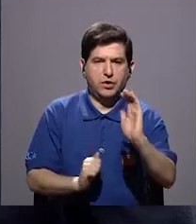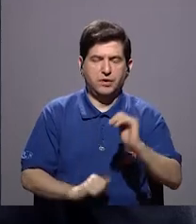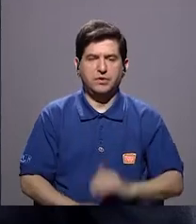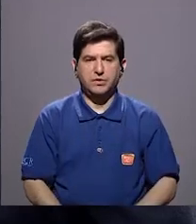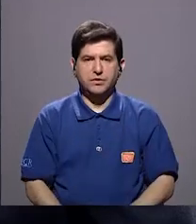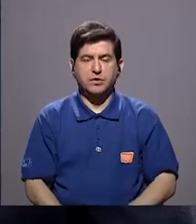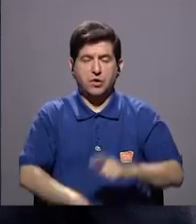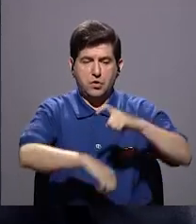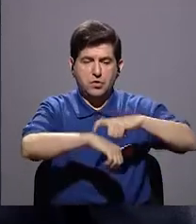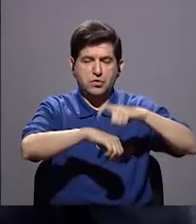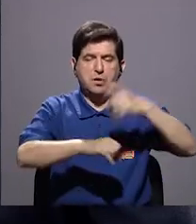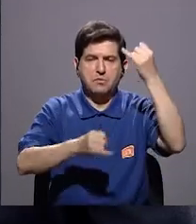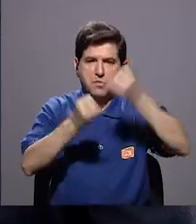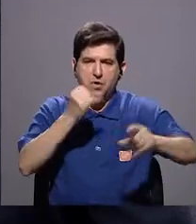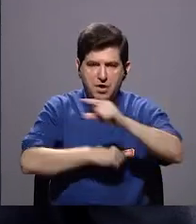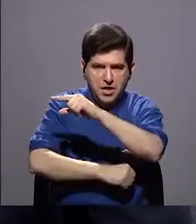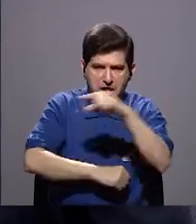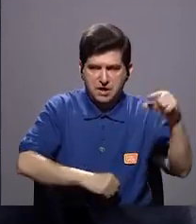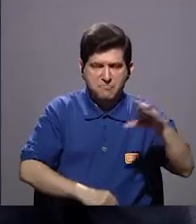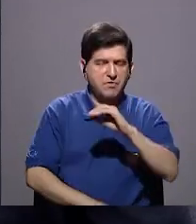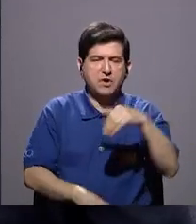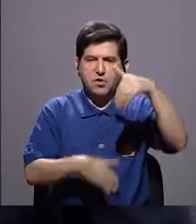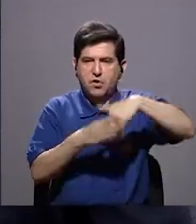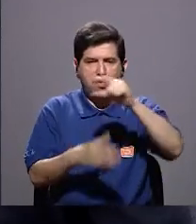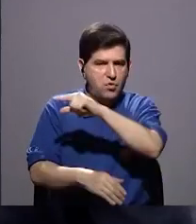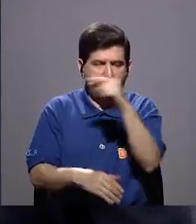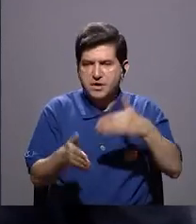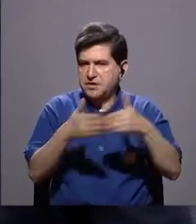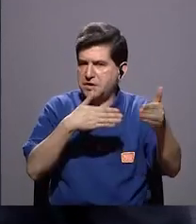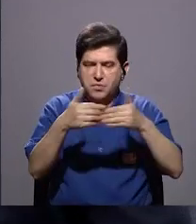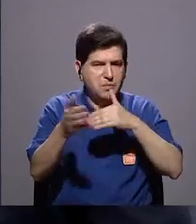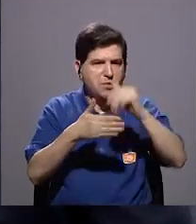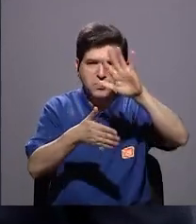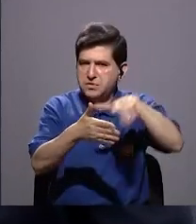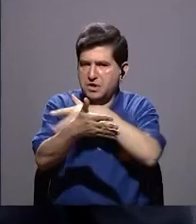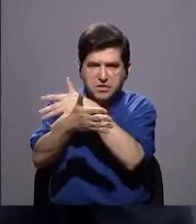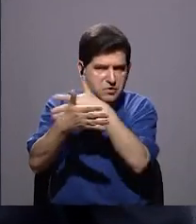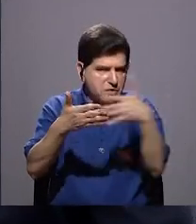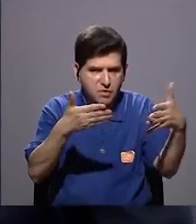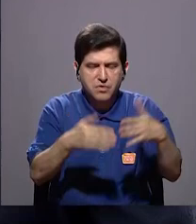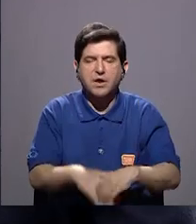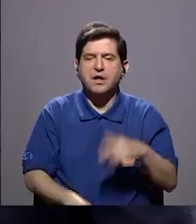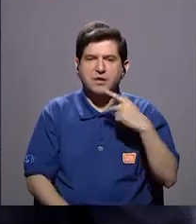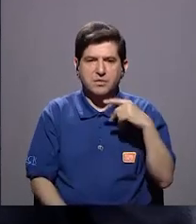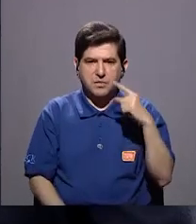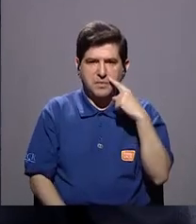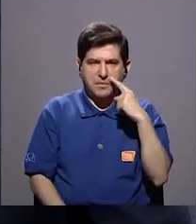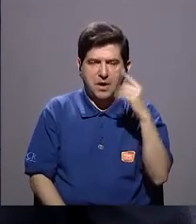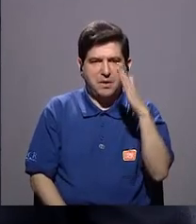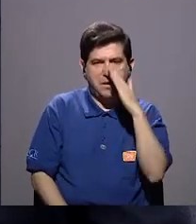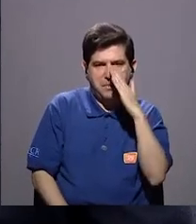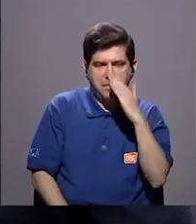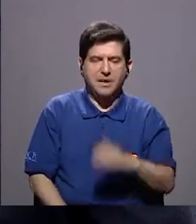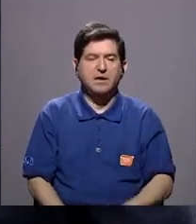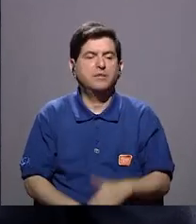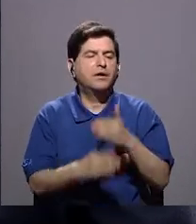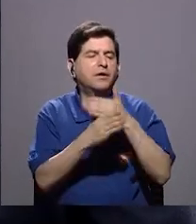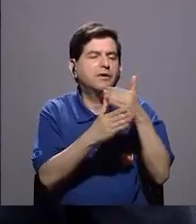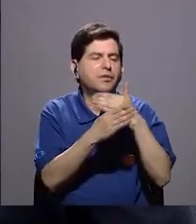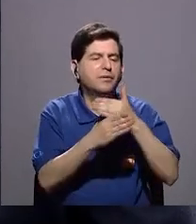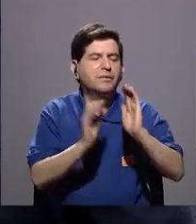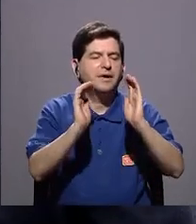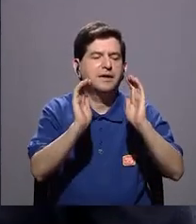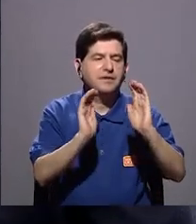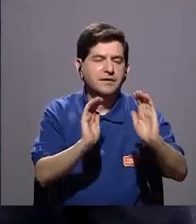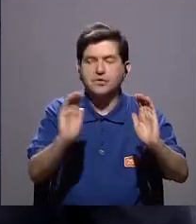Que tengan un ratito los fines de semana o entre semana, según sea el horario de ese padre o de esa madre, para compartir